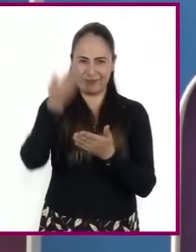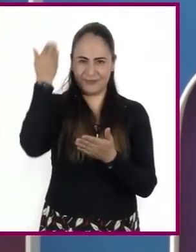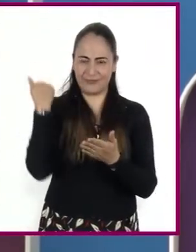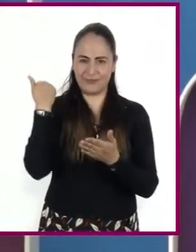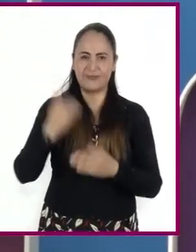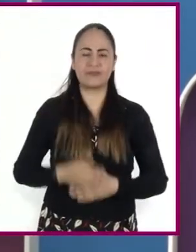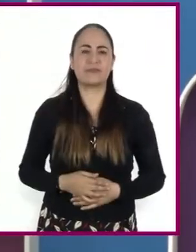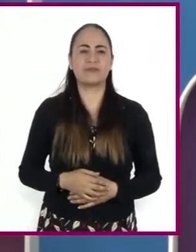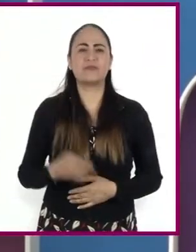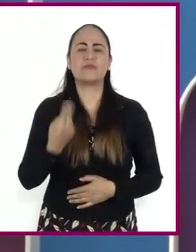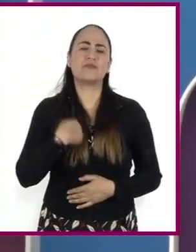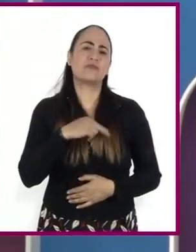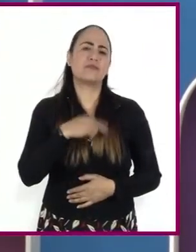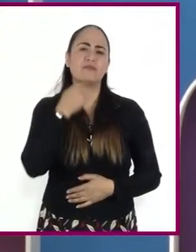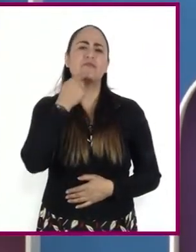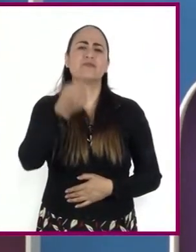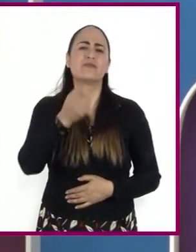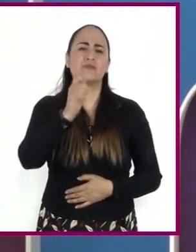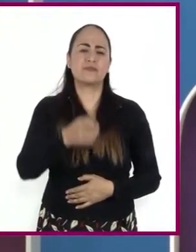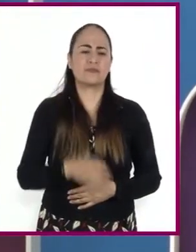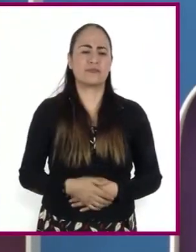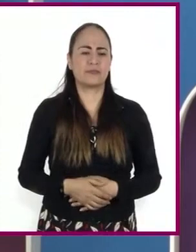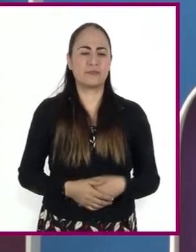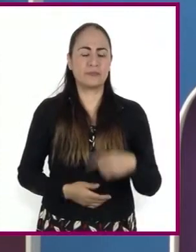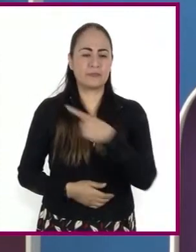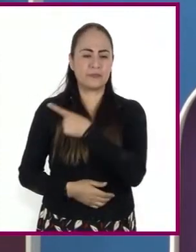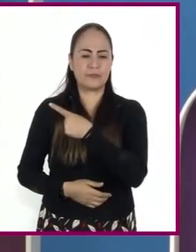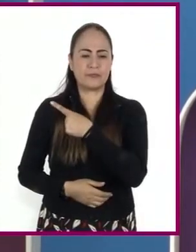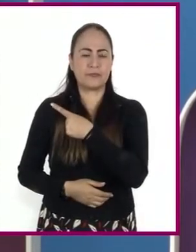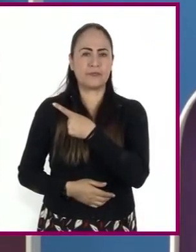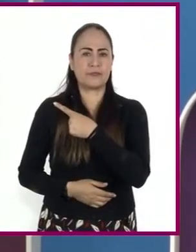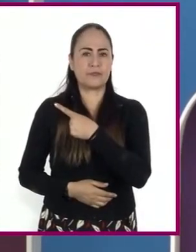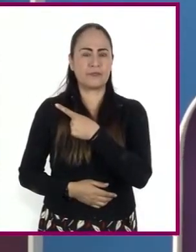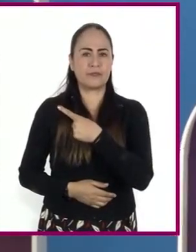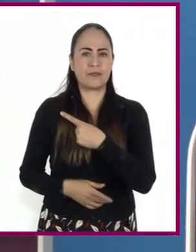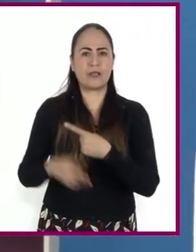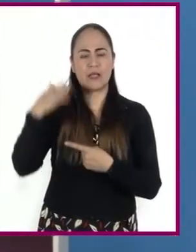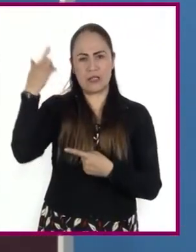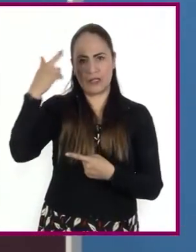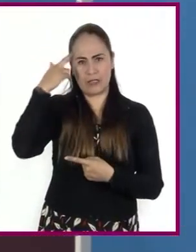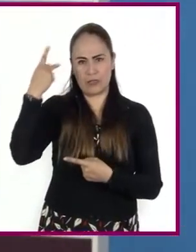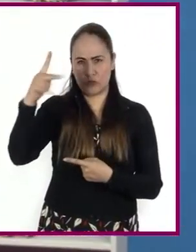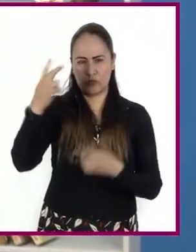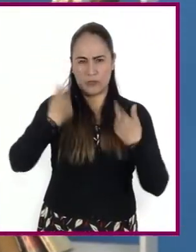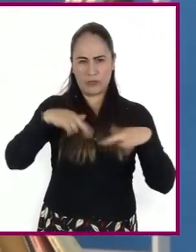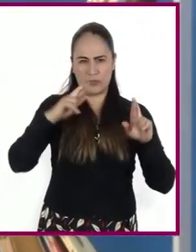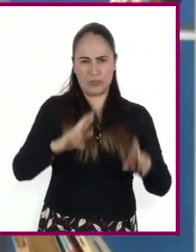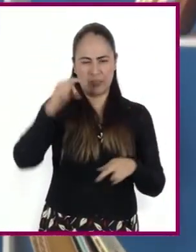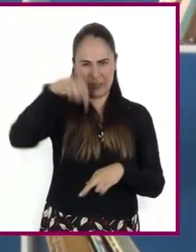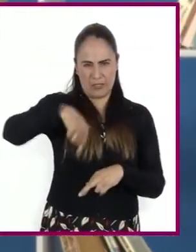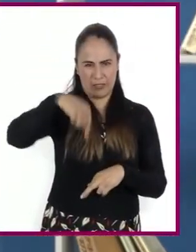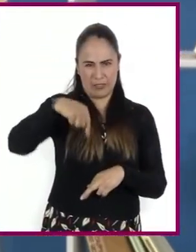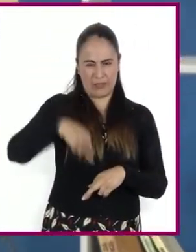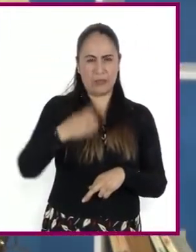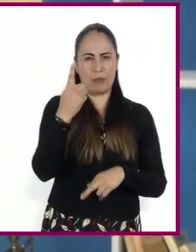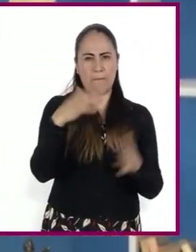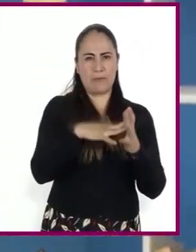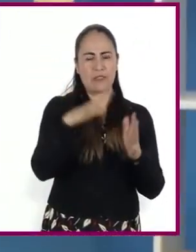evangelizar. Por medio del repartimiento, los indígenas eran trasladados de sus poblaciones de origen para